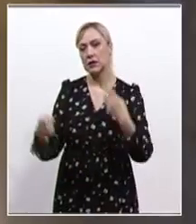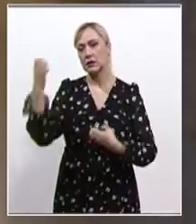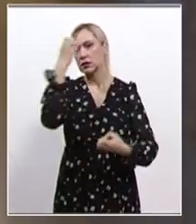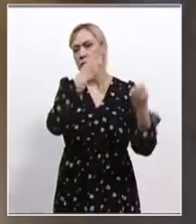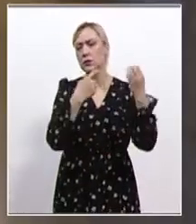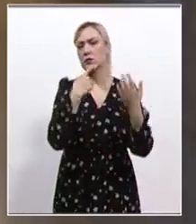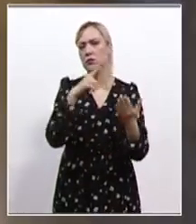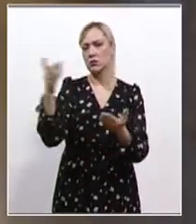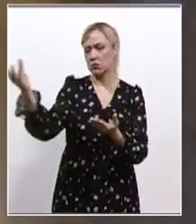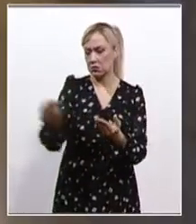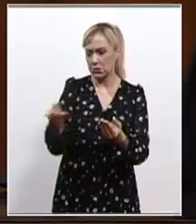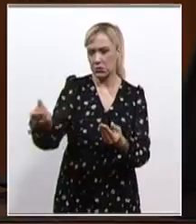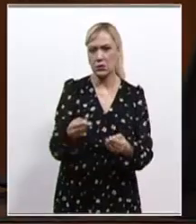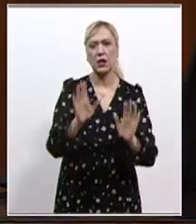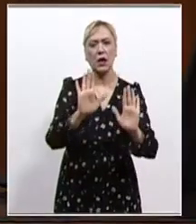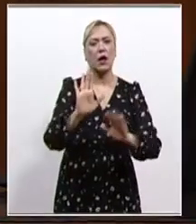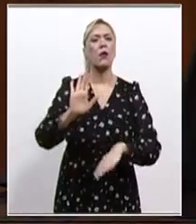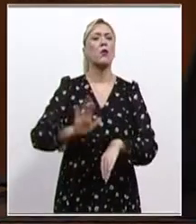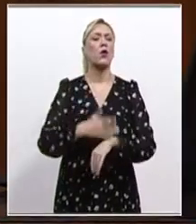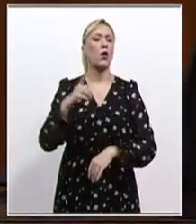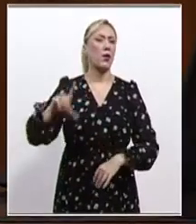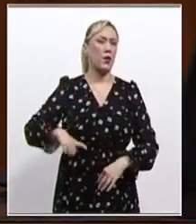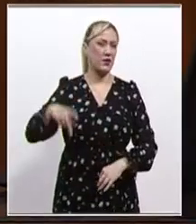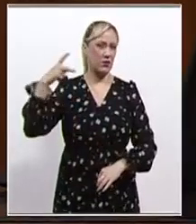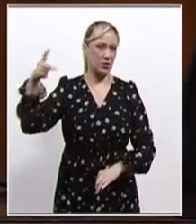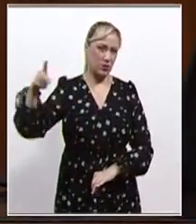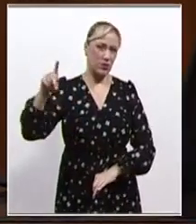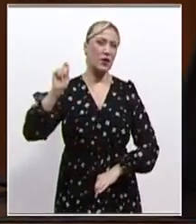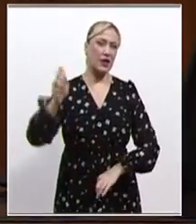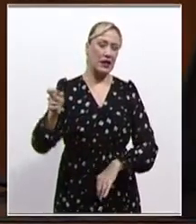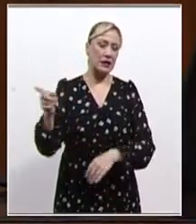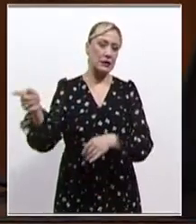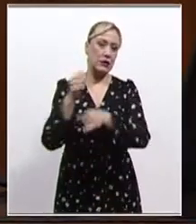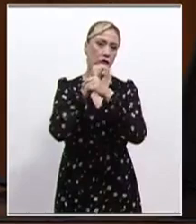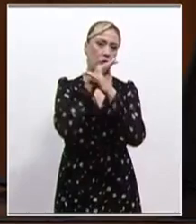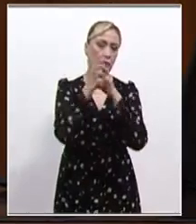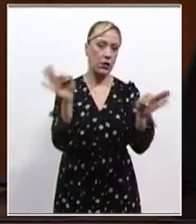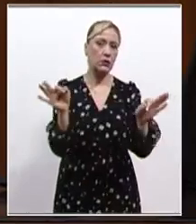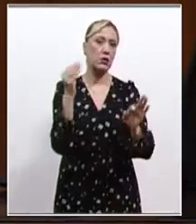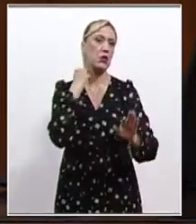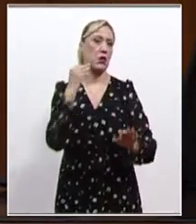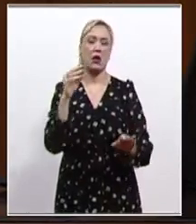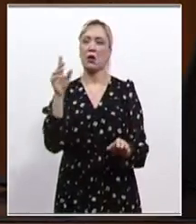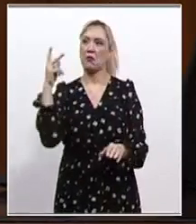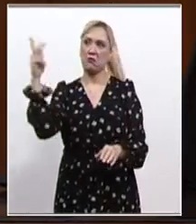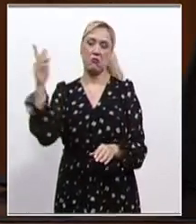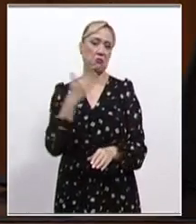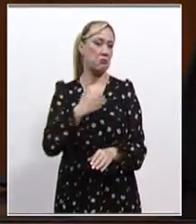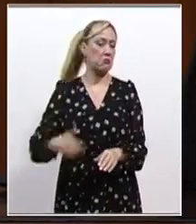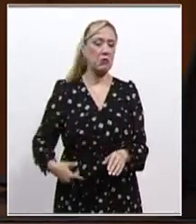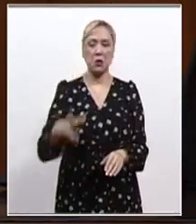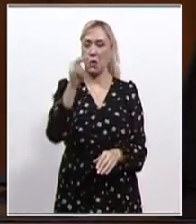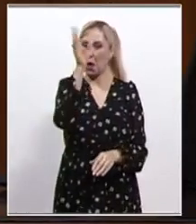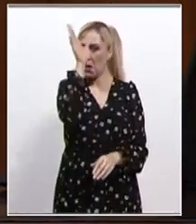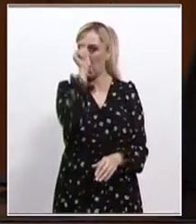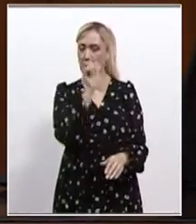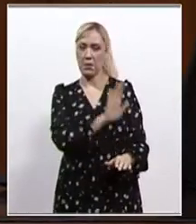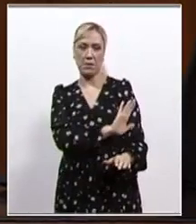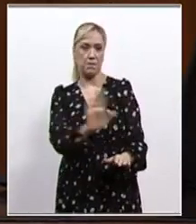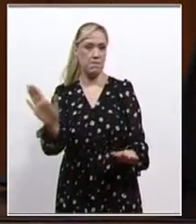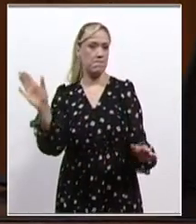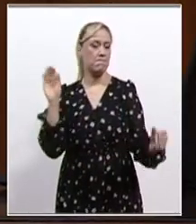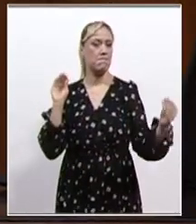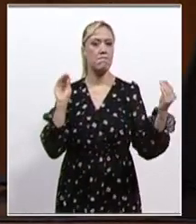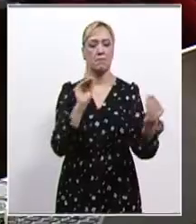en materia de seguridad nacional promovidos por la Consejería Jurídica del Ejecutivo Federal. En el primer caso, confirmó la